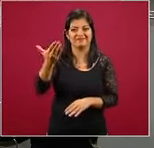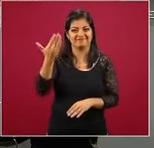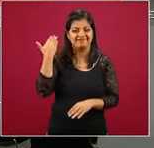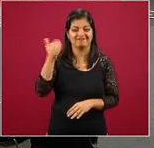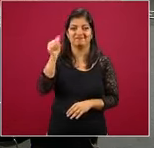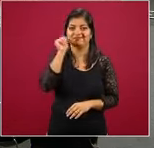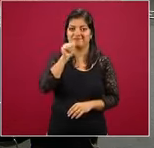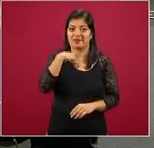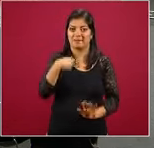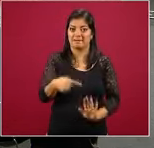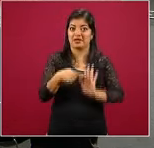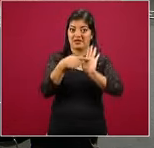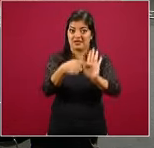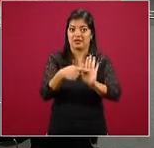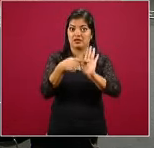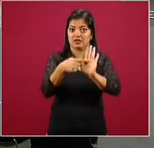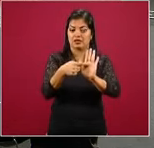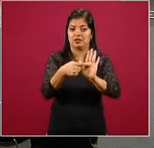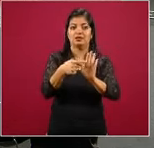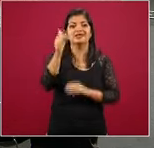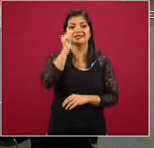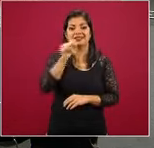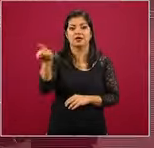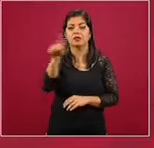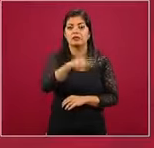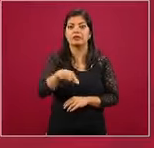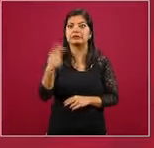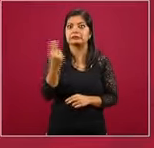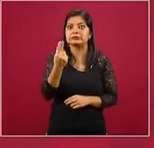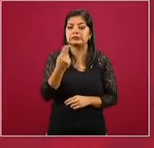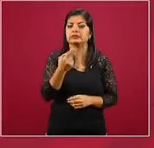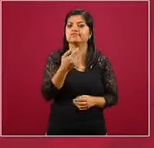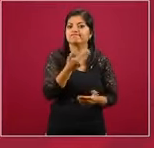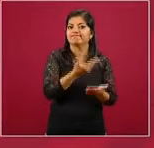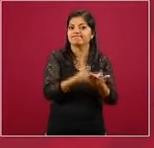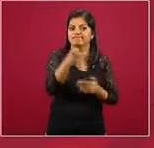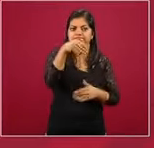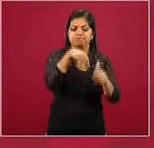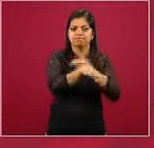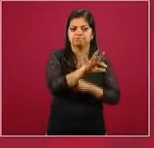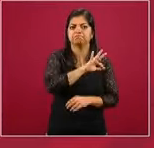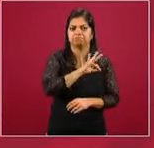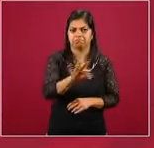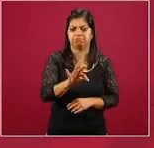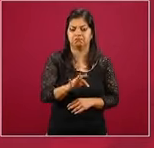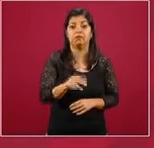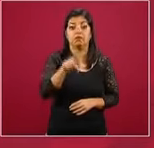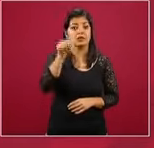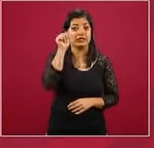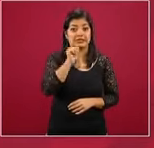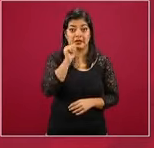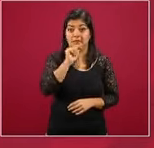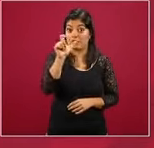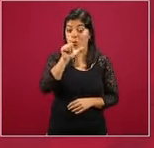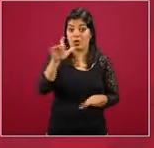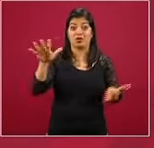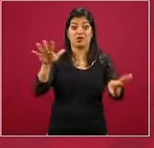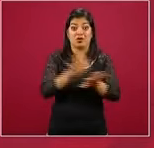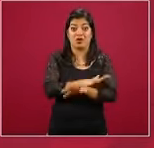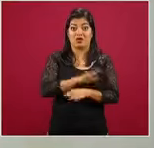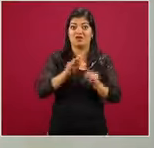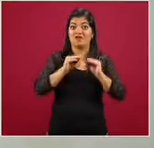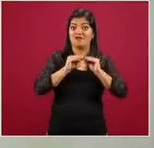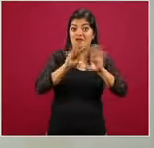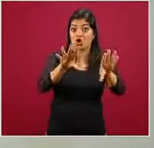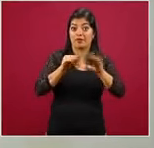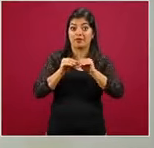aquí siga estando a la mano. En todo momento ha estado presente, lo hemos dicho cada vez que cambiamos el esquema de